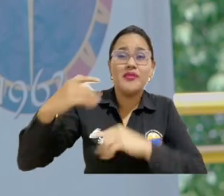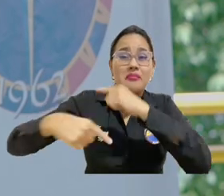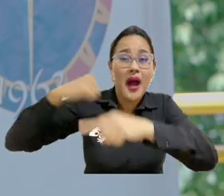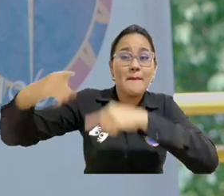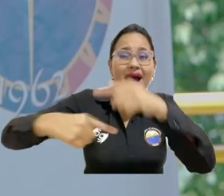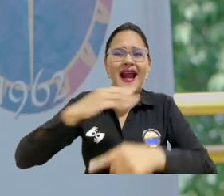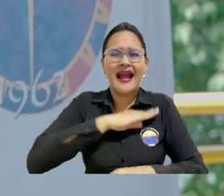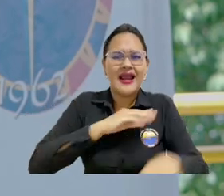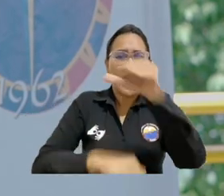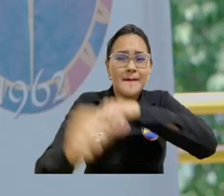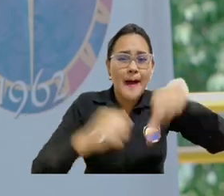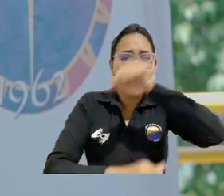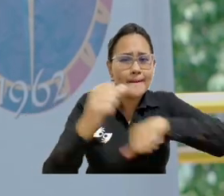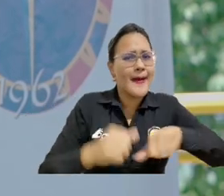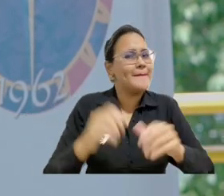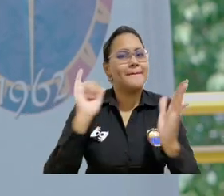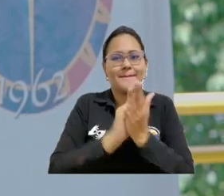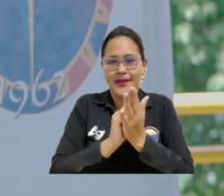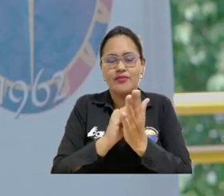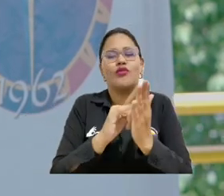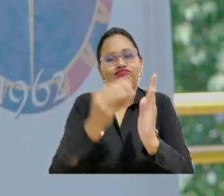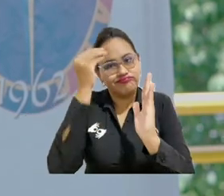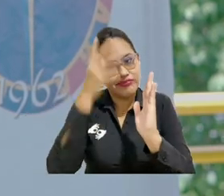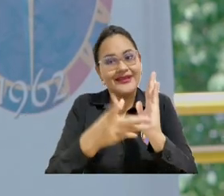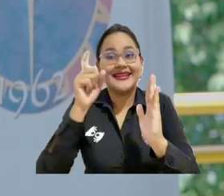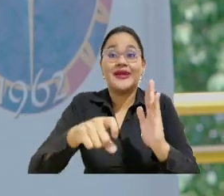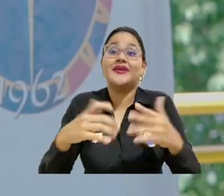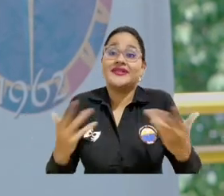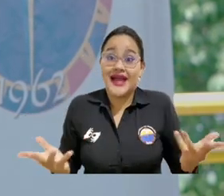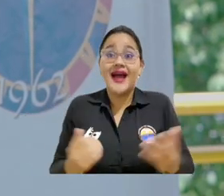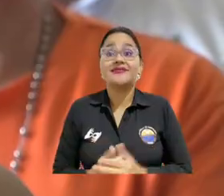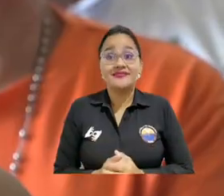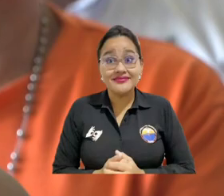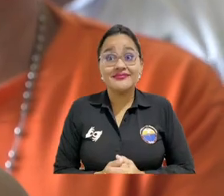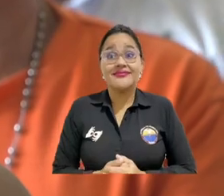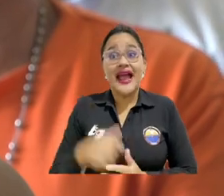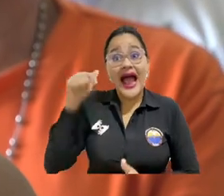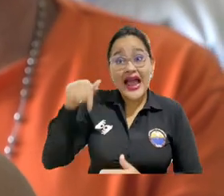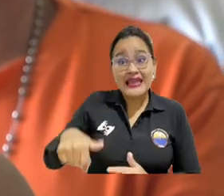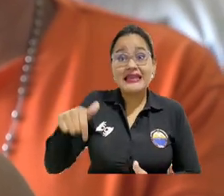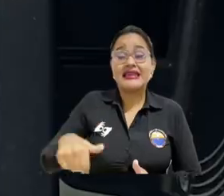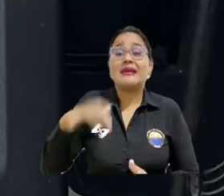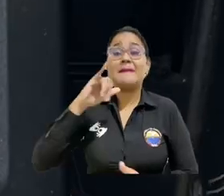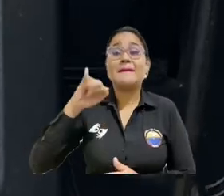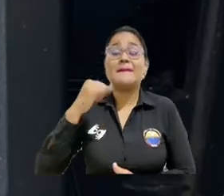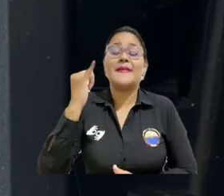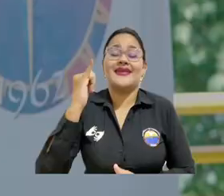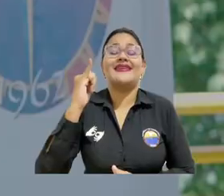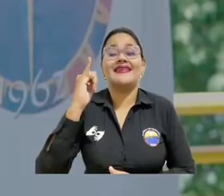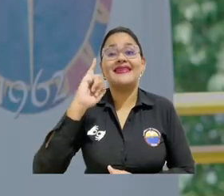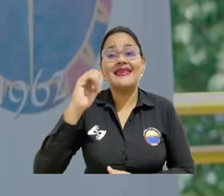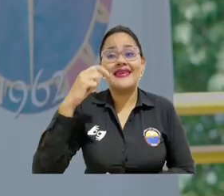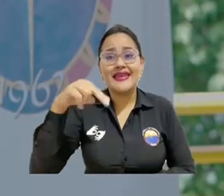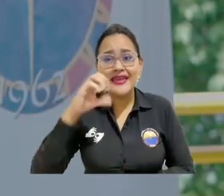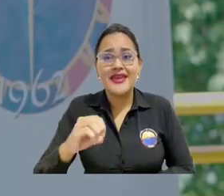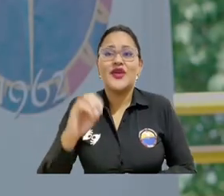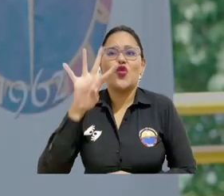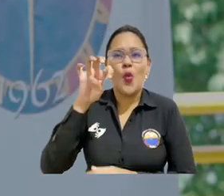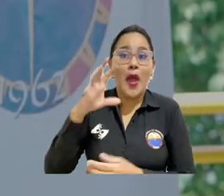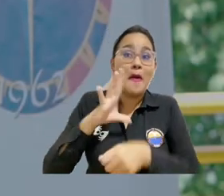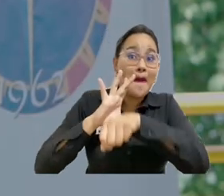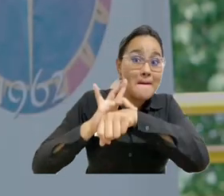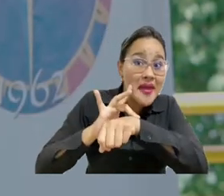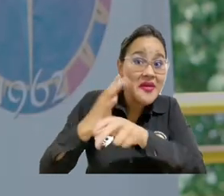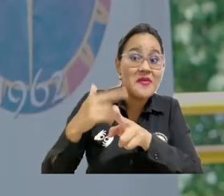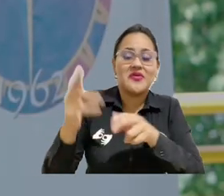tiene 7 médicos en formación o médicas, probablemente 8, pero también tiene 10